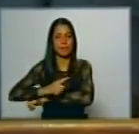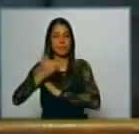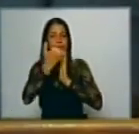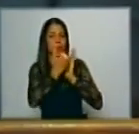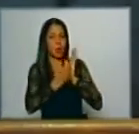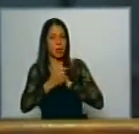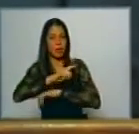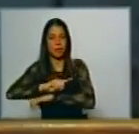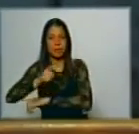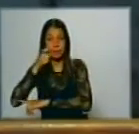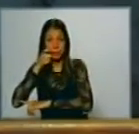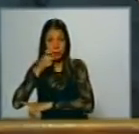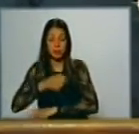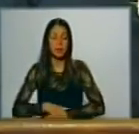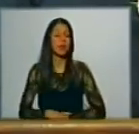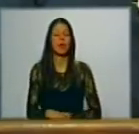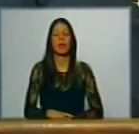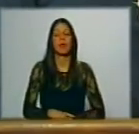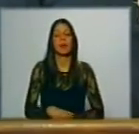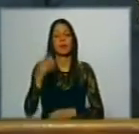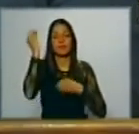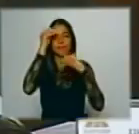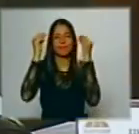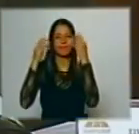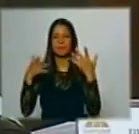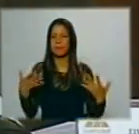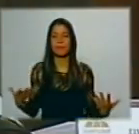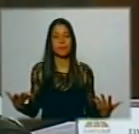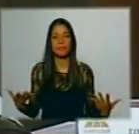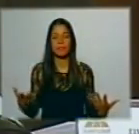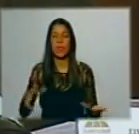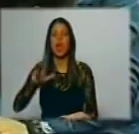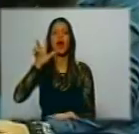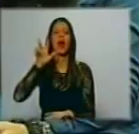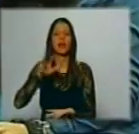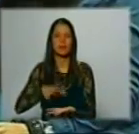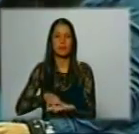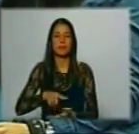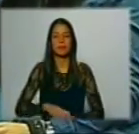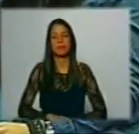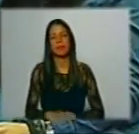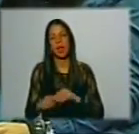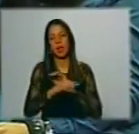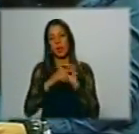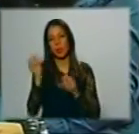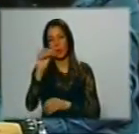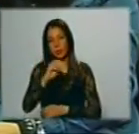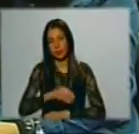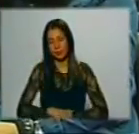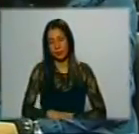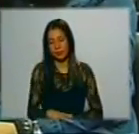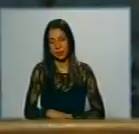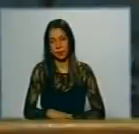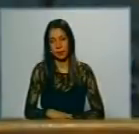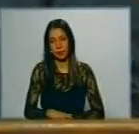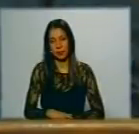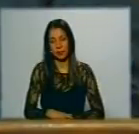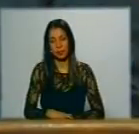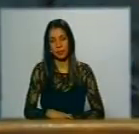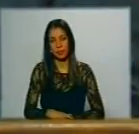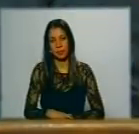todo. En consideración. Aprobado. Siguiente artículo. Obligatoriedad